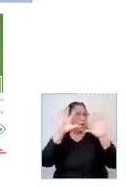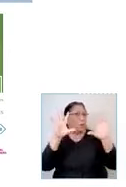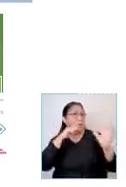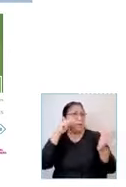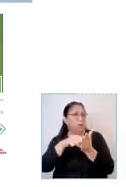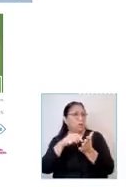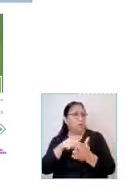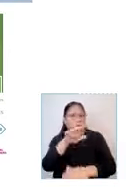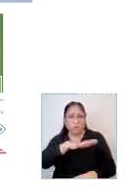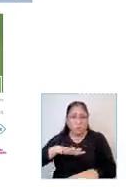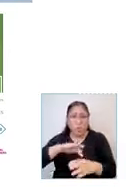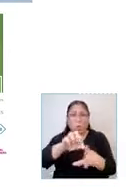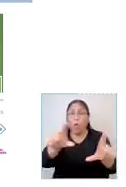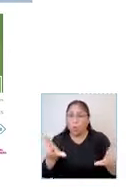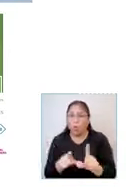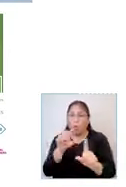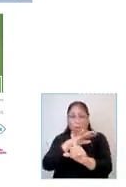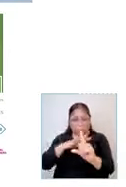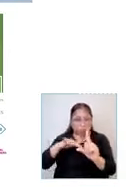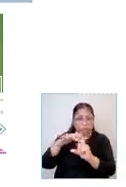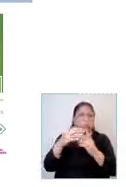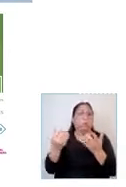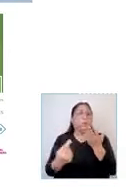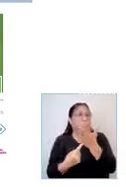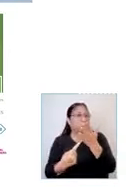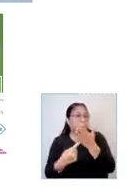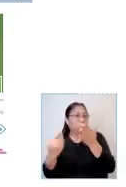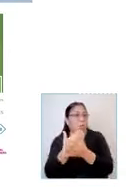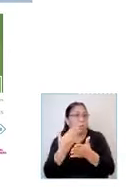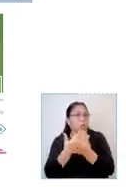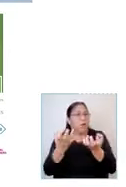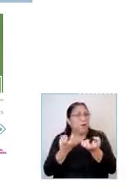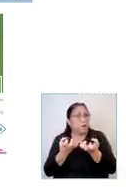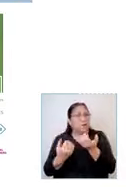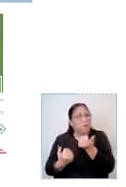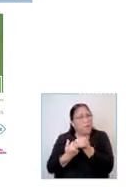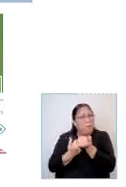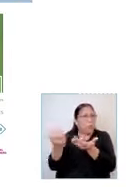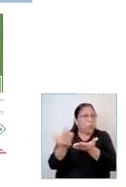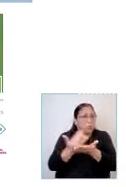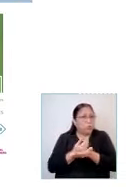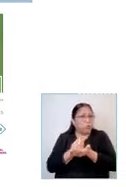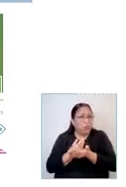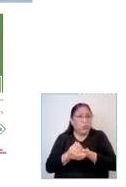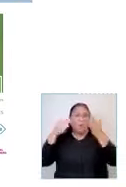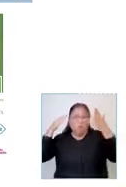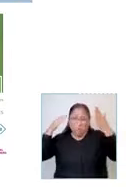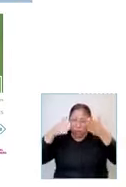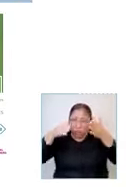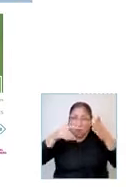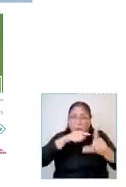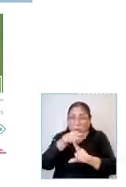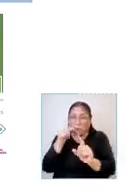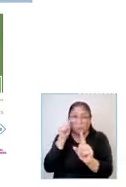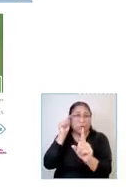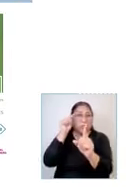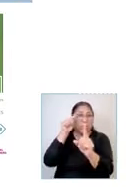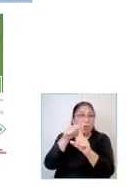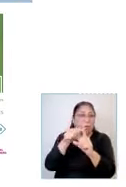que quiere conseguir financiamiento, enfóquense en estas tendencias y los